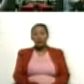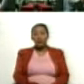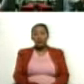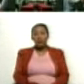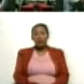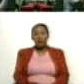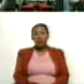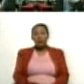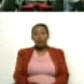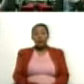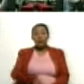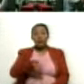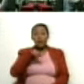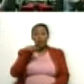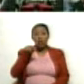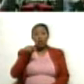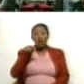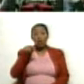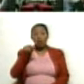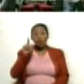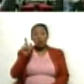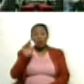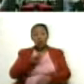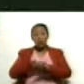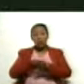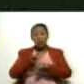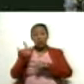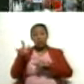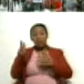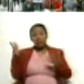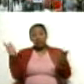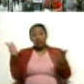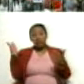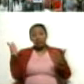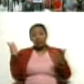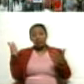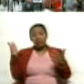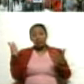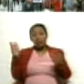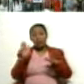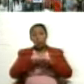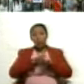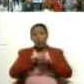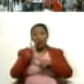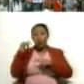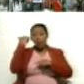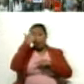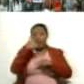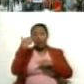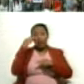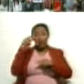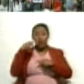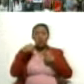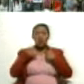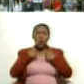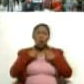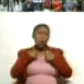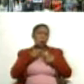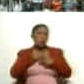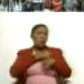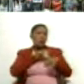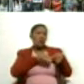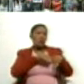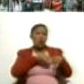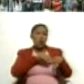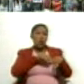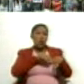Quisieran ellos votar por la ExxonMobil. Por eso. ¿Ah? Por eso no dan la cara. Por eso es que ellos dicen, no, yo voy a votar una pregunta,